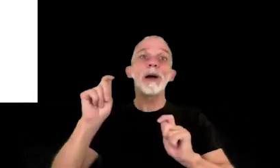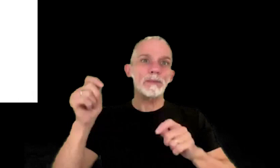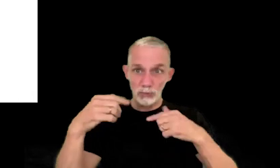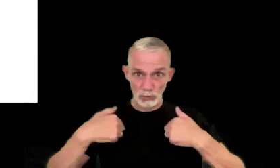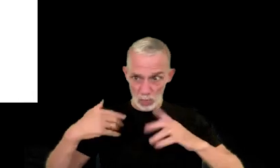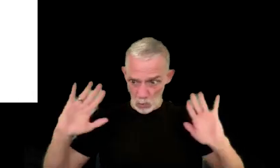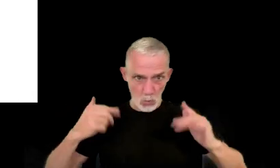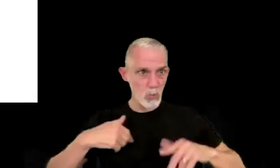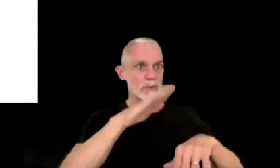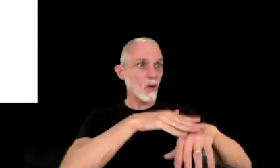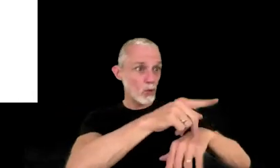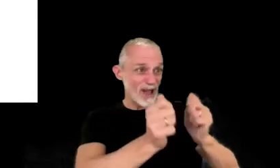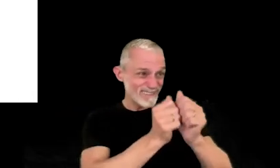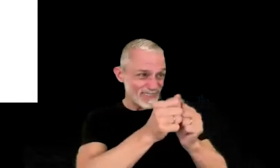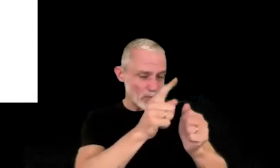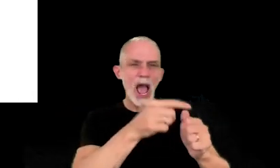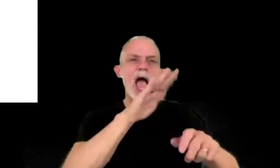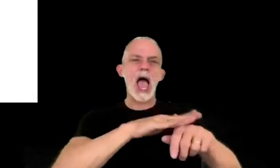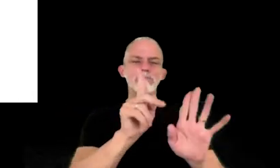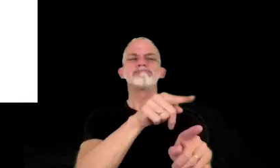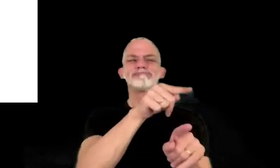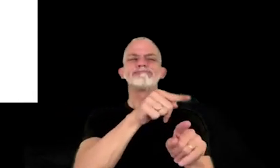que en lo posible retrotraiga